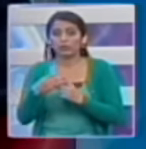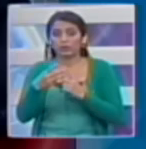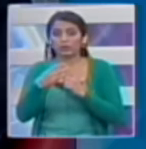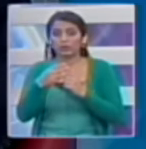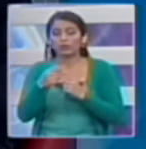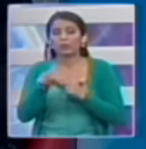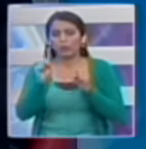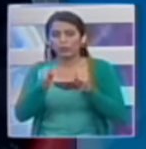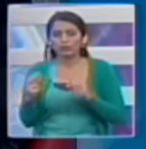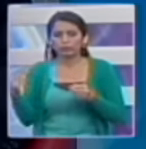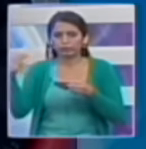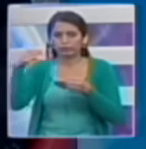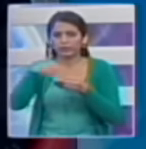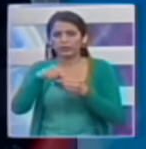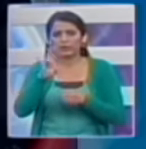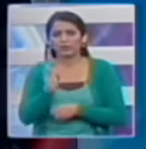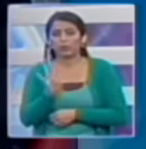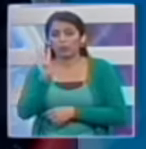de noviembre.